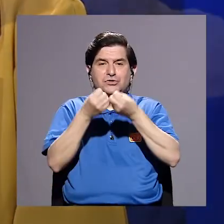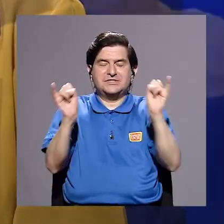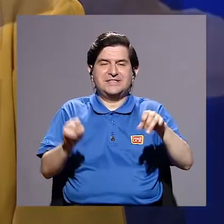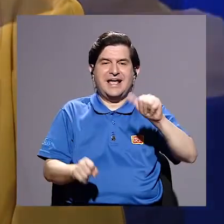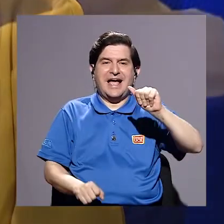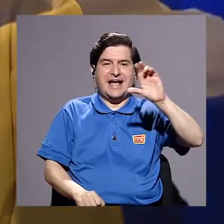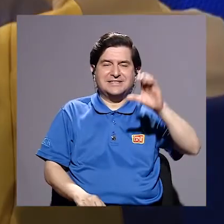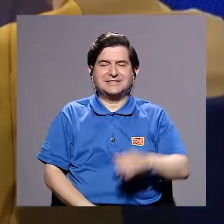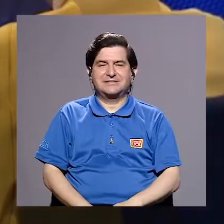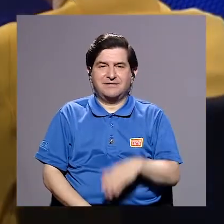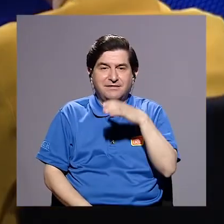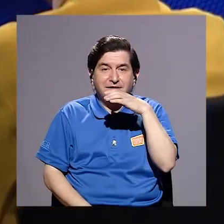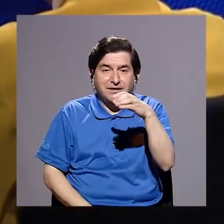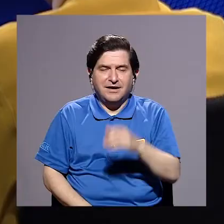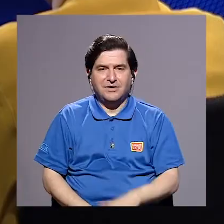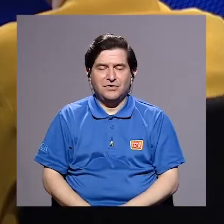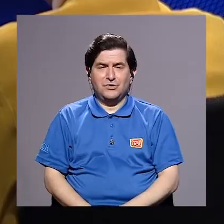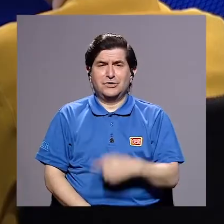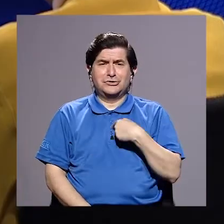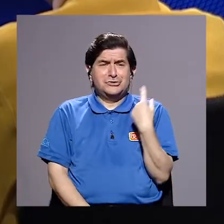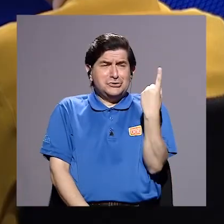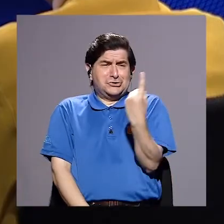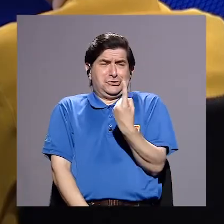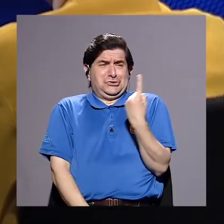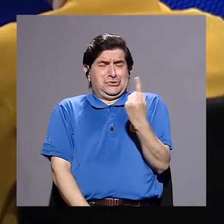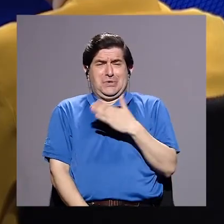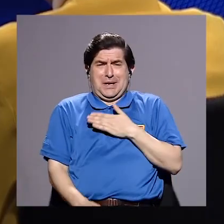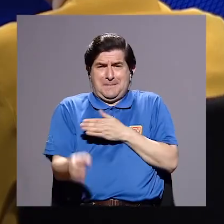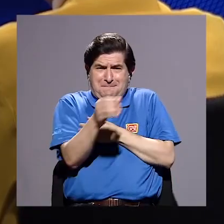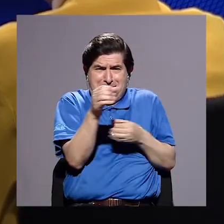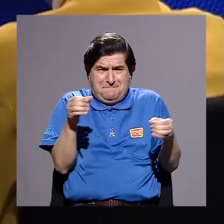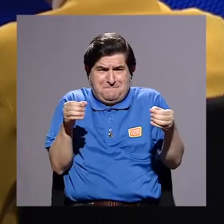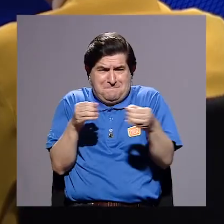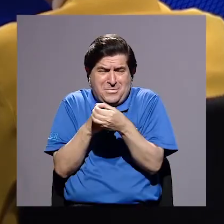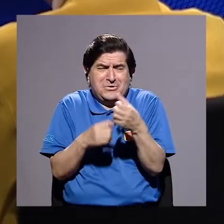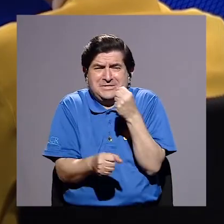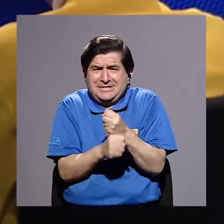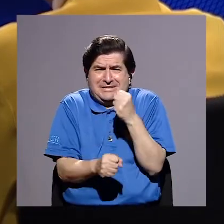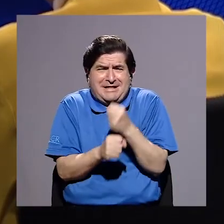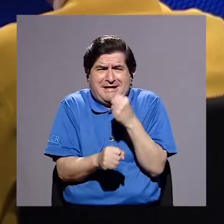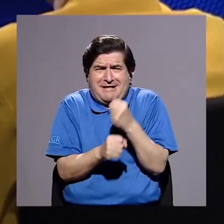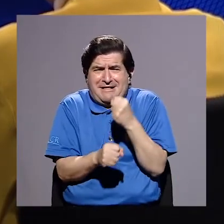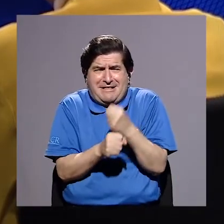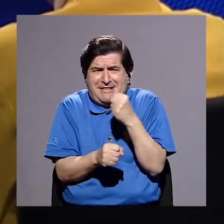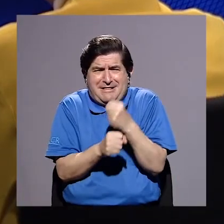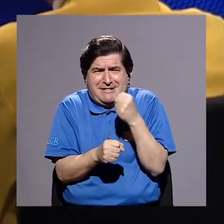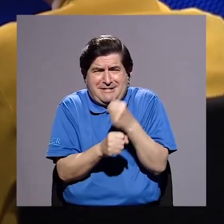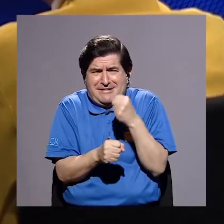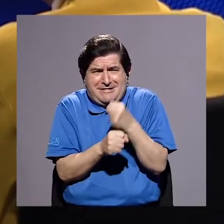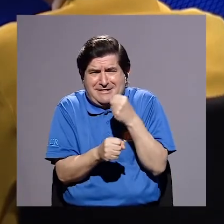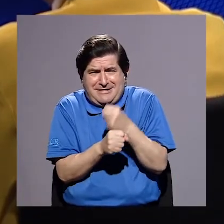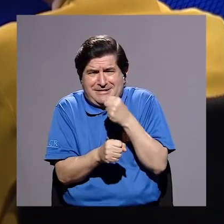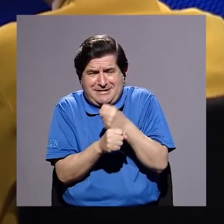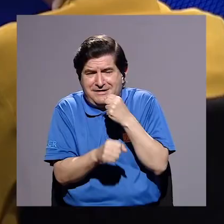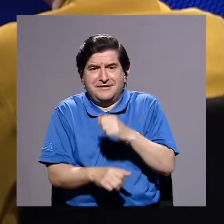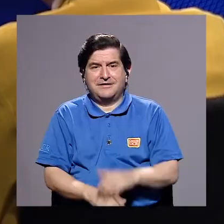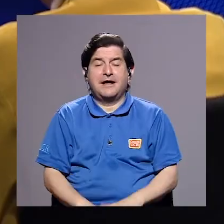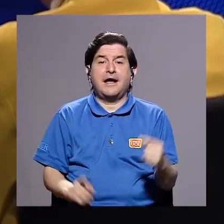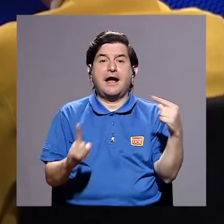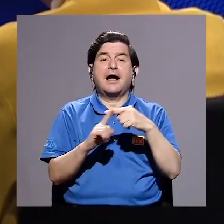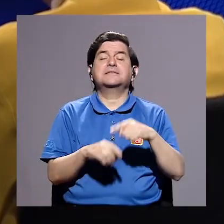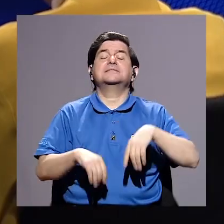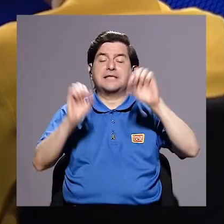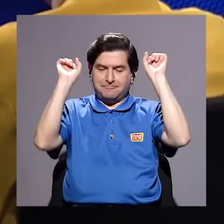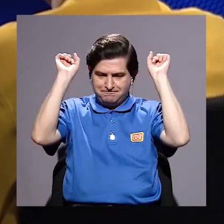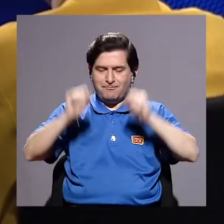aire acondicionado, íngrima y sola en mi oficina, trabajando y trabajando y trabajando,